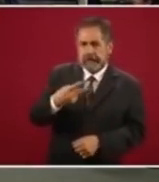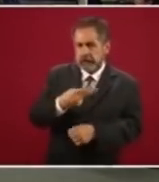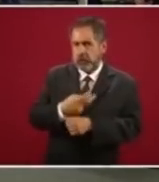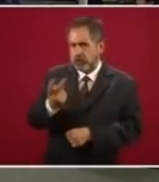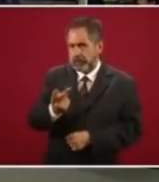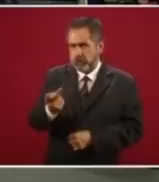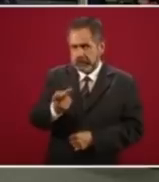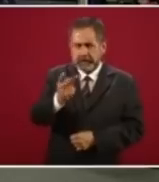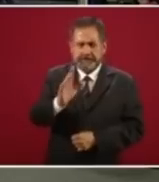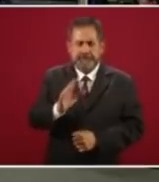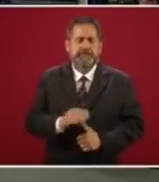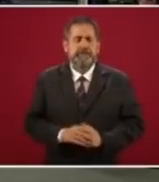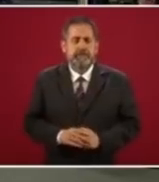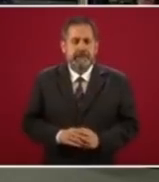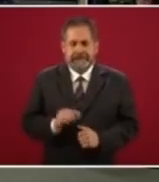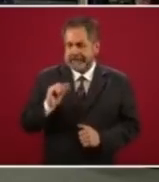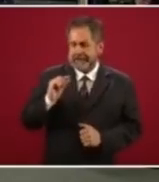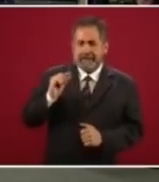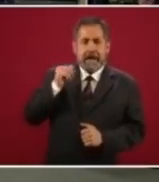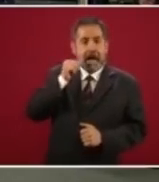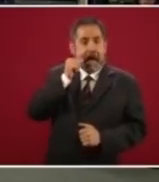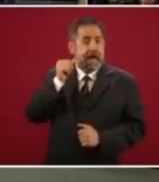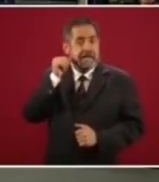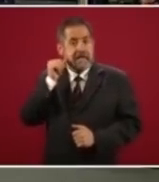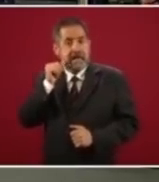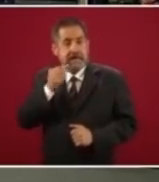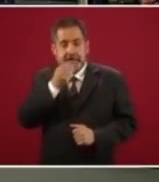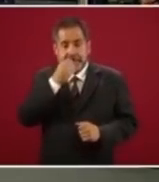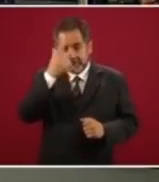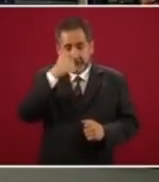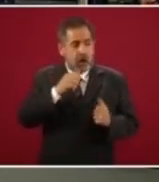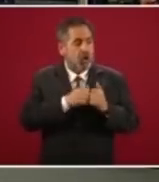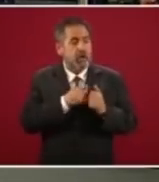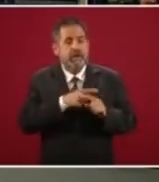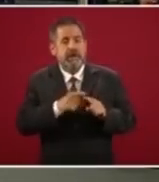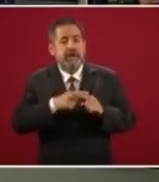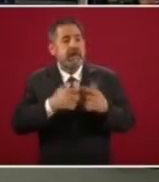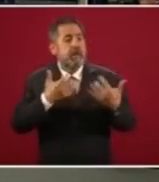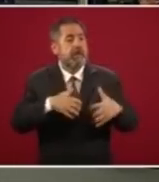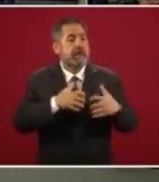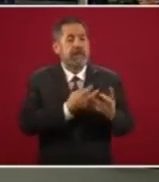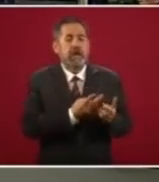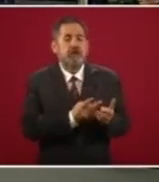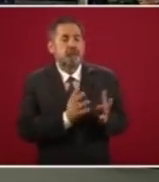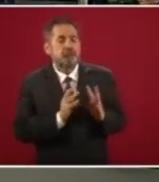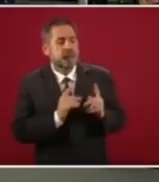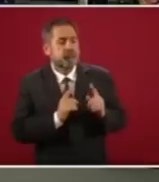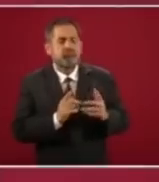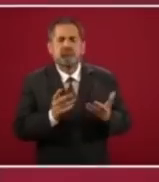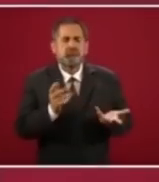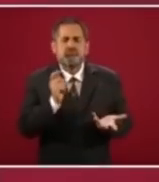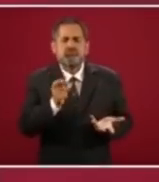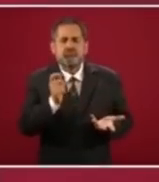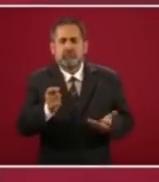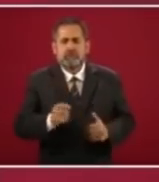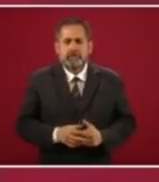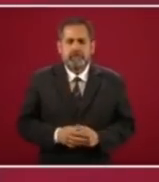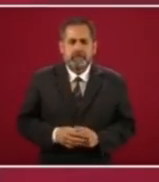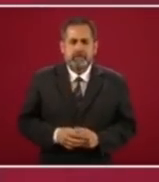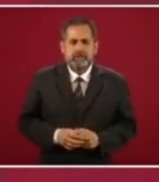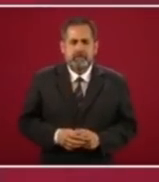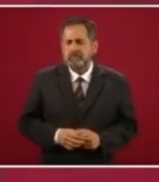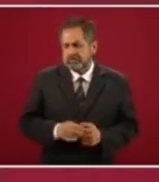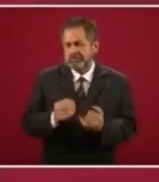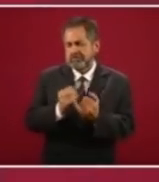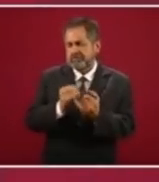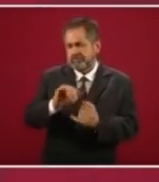platicar un poco de esta cena que tuvo ayer con varias empresas, por favor. Bueno, sí, es una reunión como las